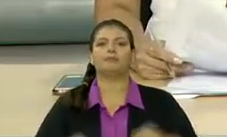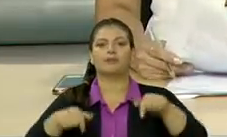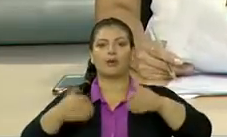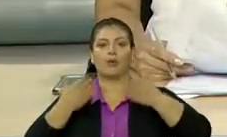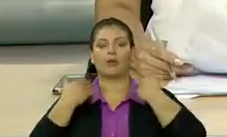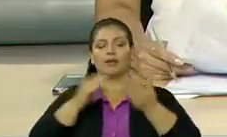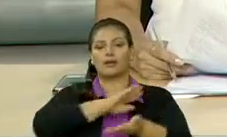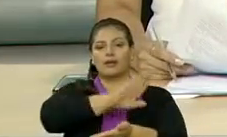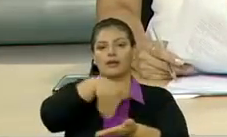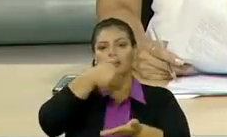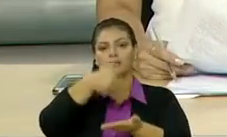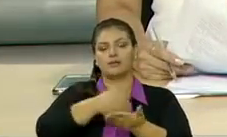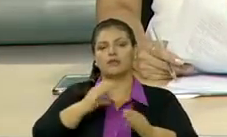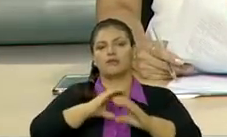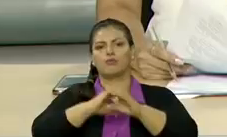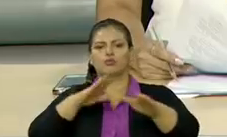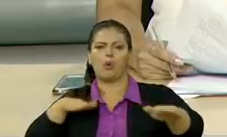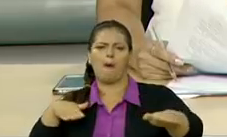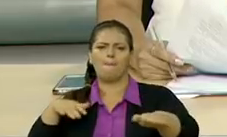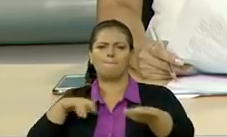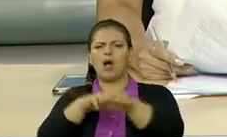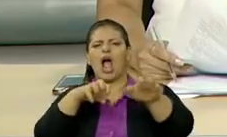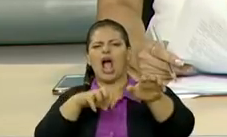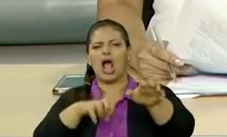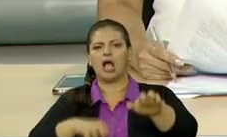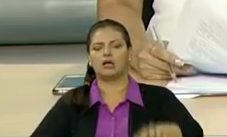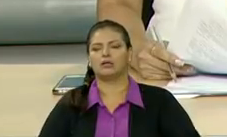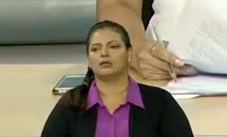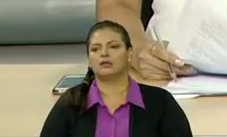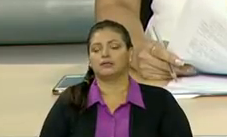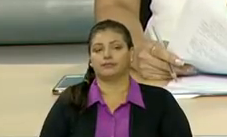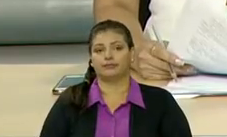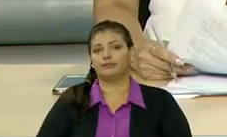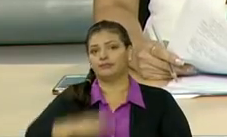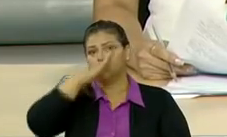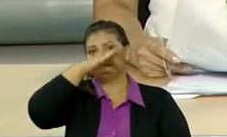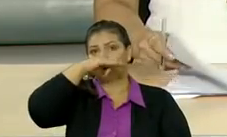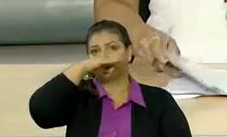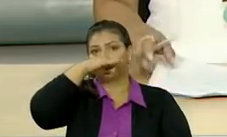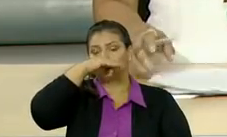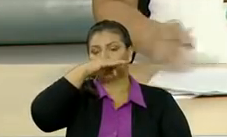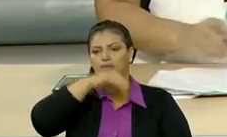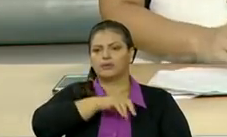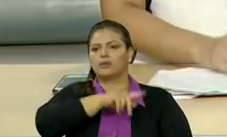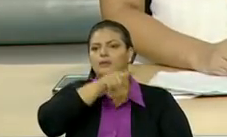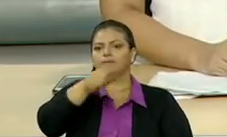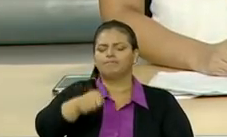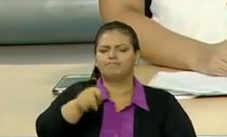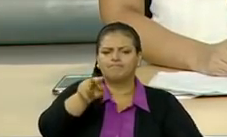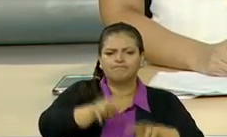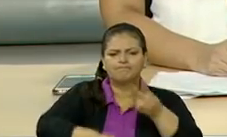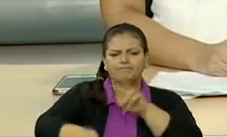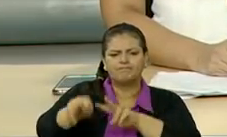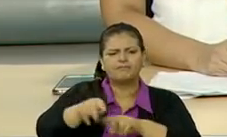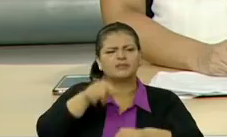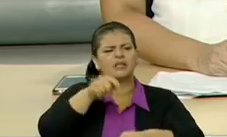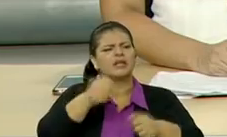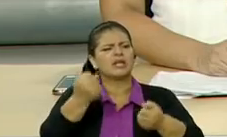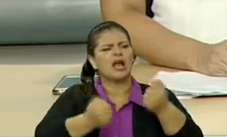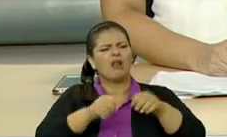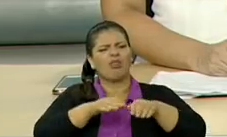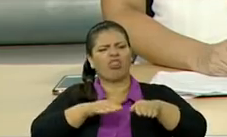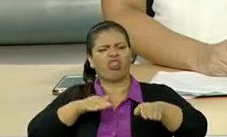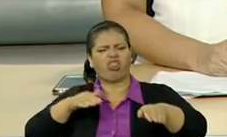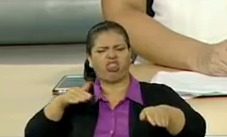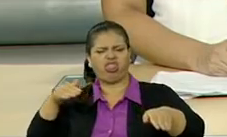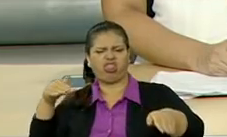pública se impactaron en el centro de Guayaquil, provocando alarma y congestionamiento vehicular. Elementos de la ATM llegaron hasta el sitio para realizar los